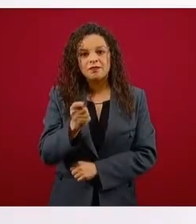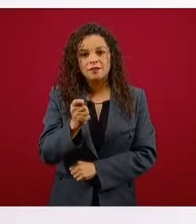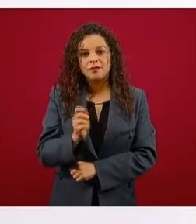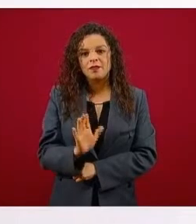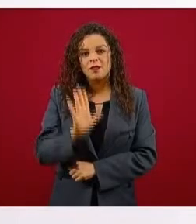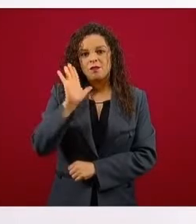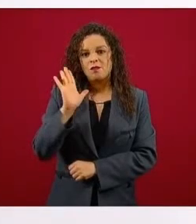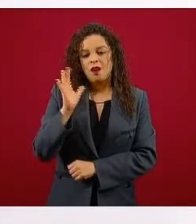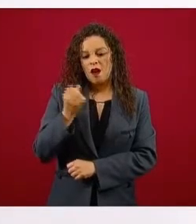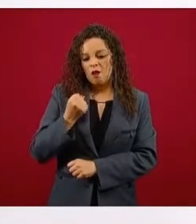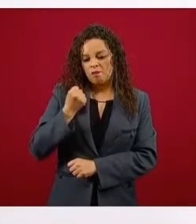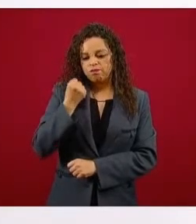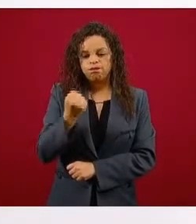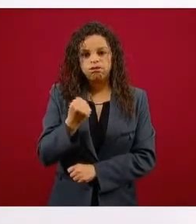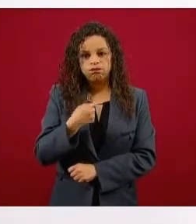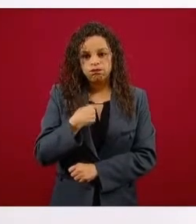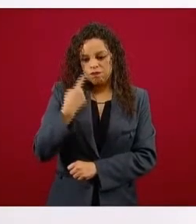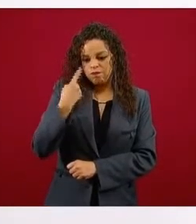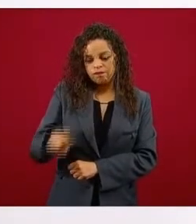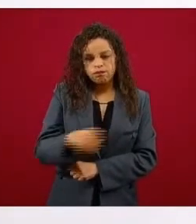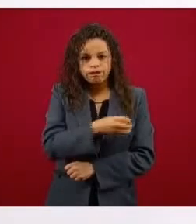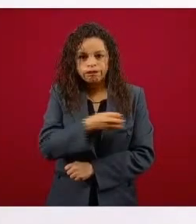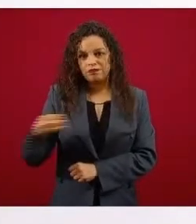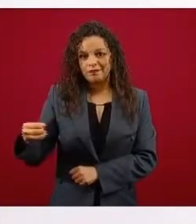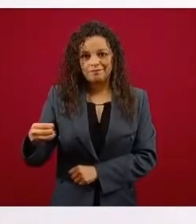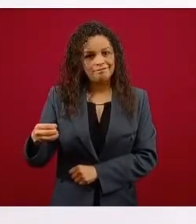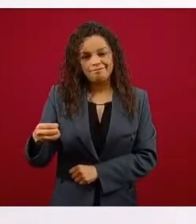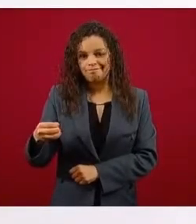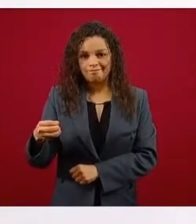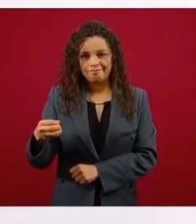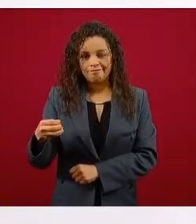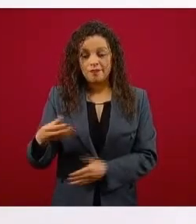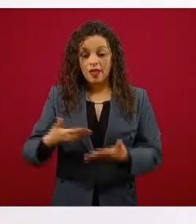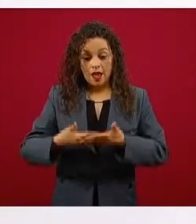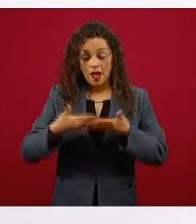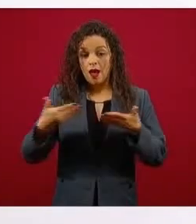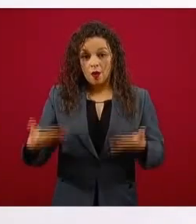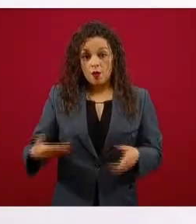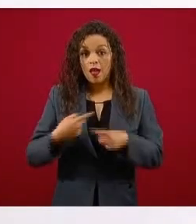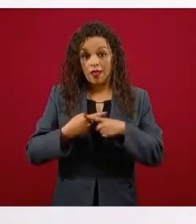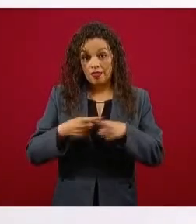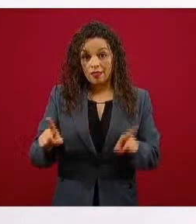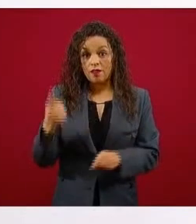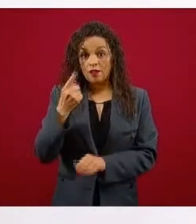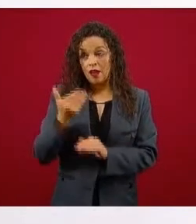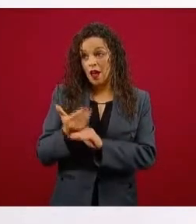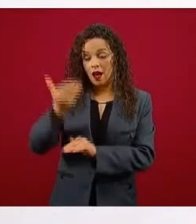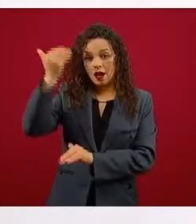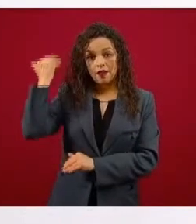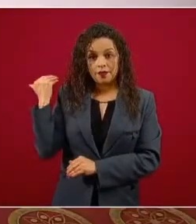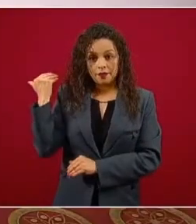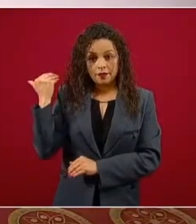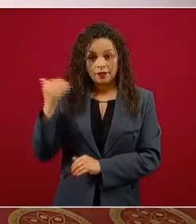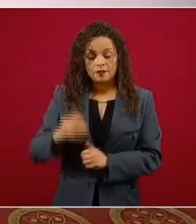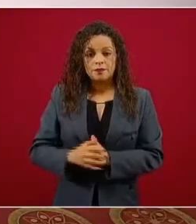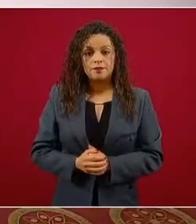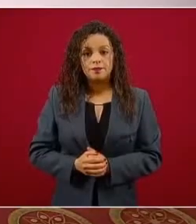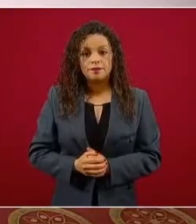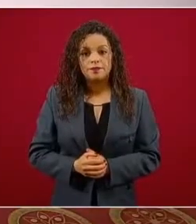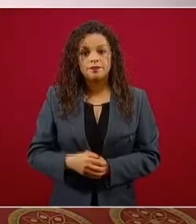fuerza. Aquí destaco que ahora, a diferencia de otros tiempos, en los